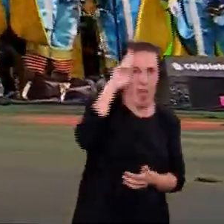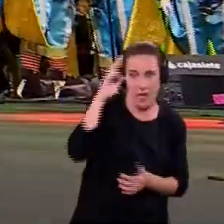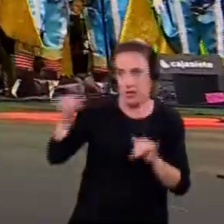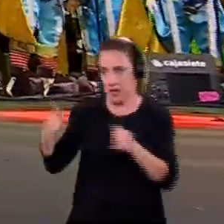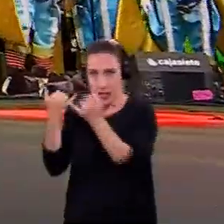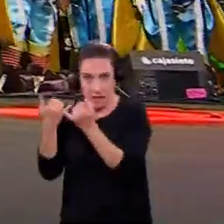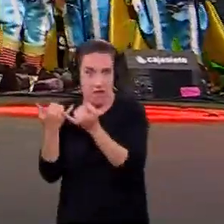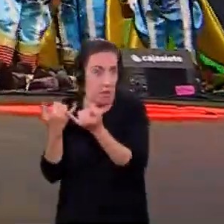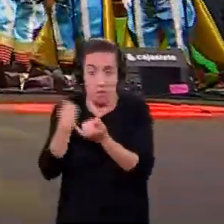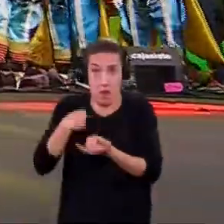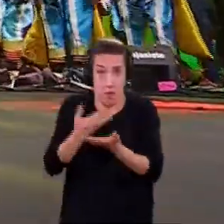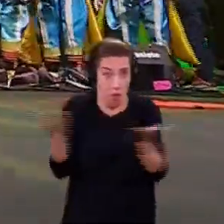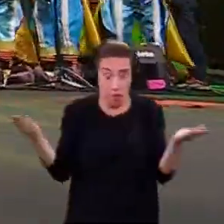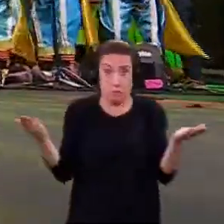Madrid.